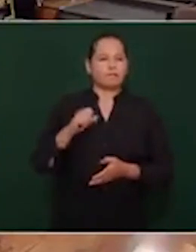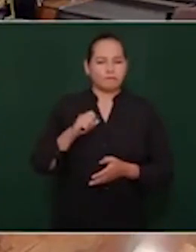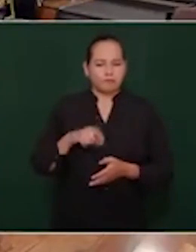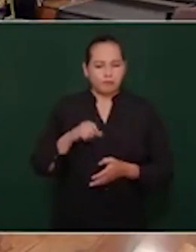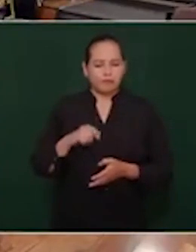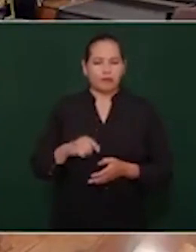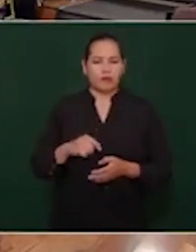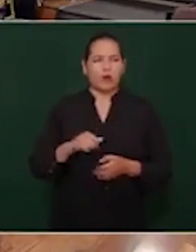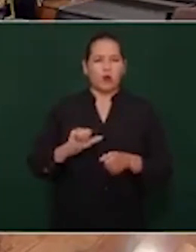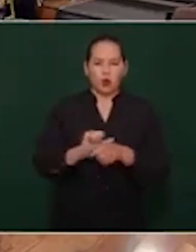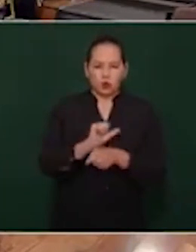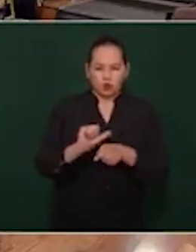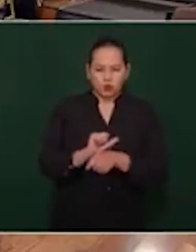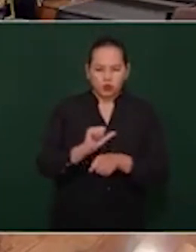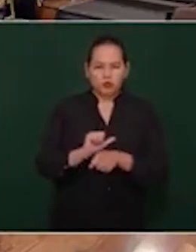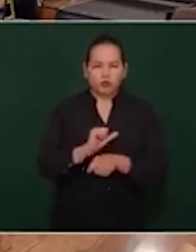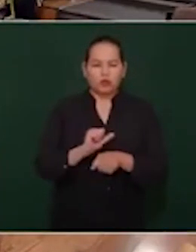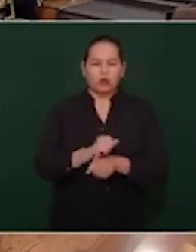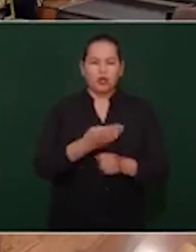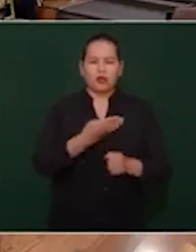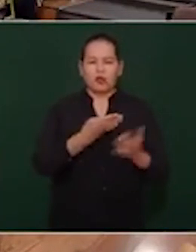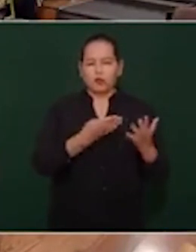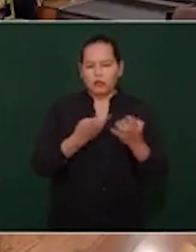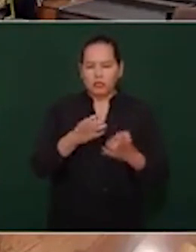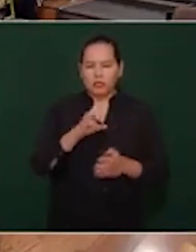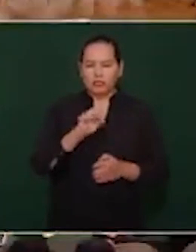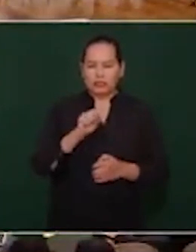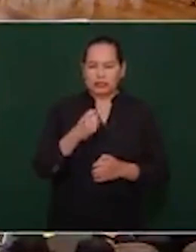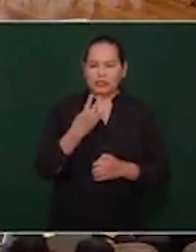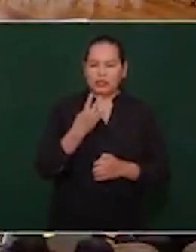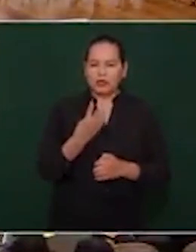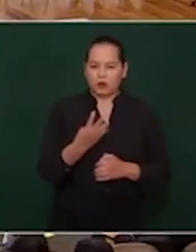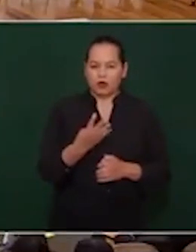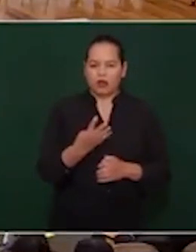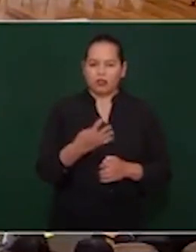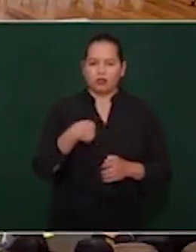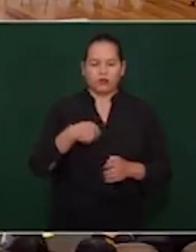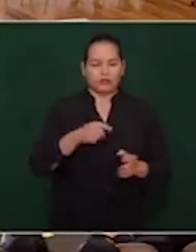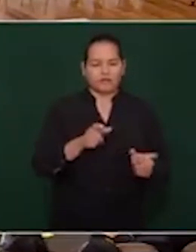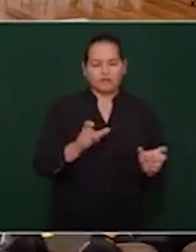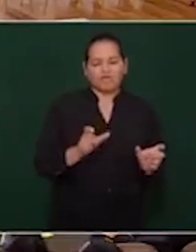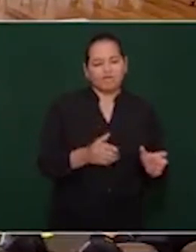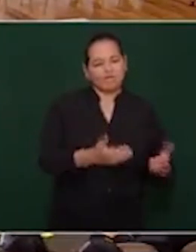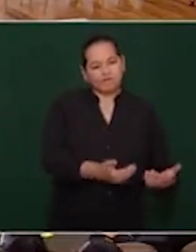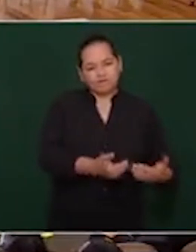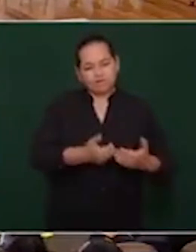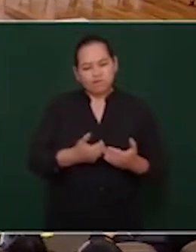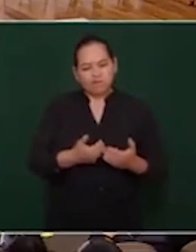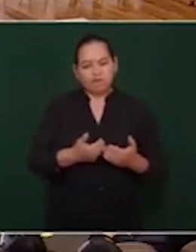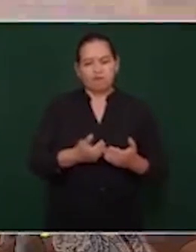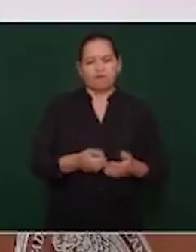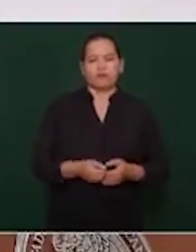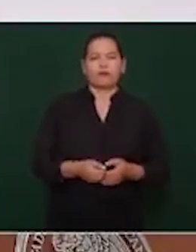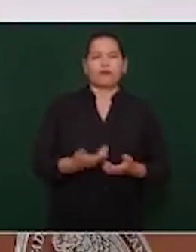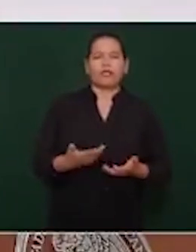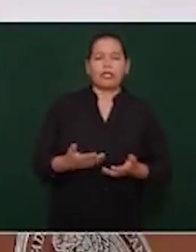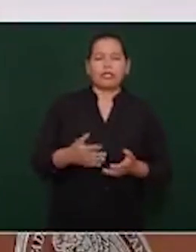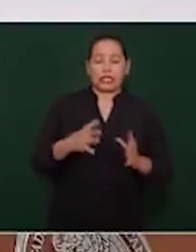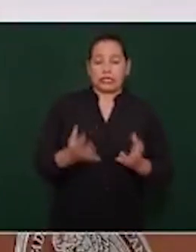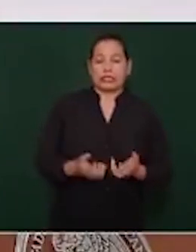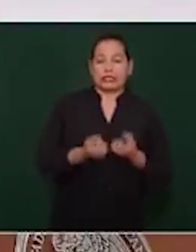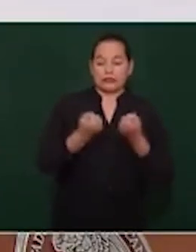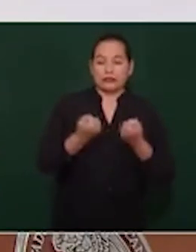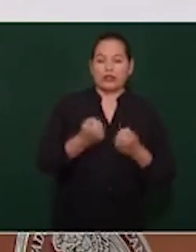964 vehículos que se dedican o los dedican a esta actividad ilícita. Se han recuperado